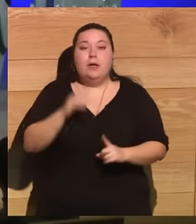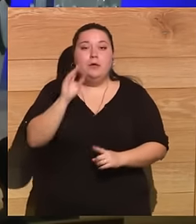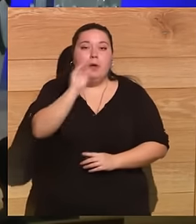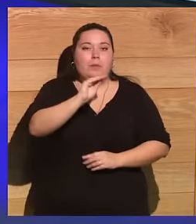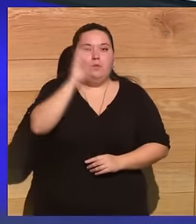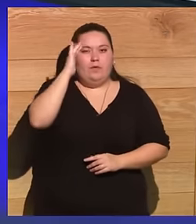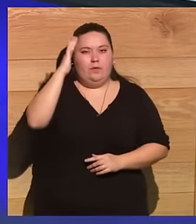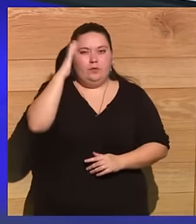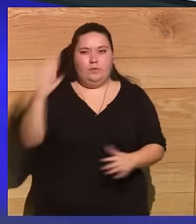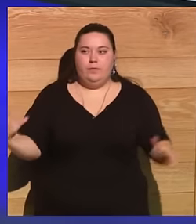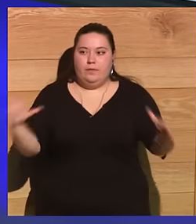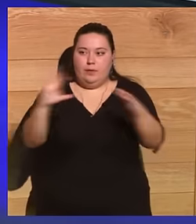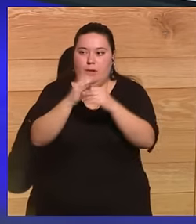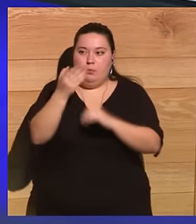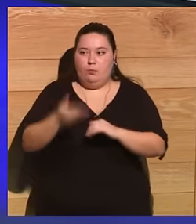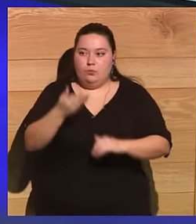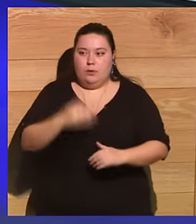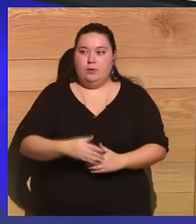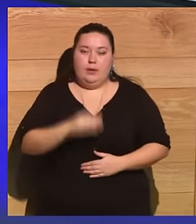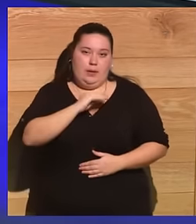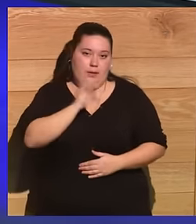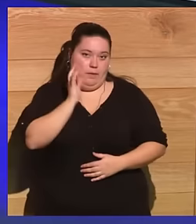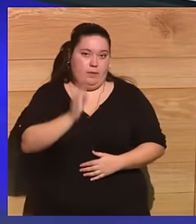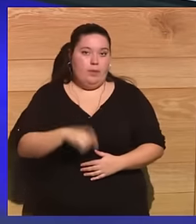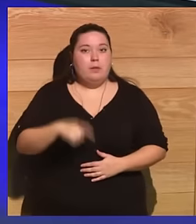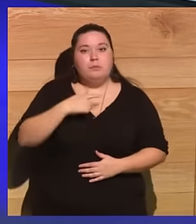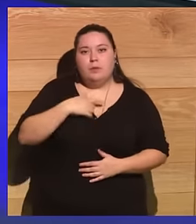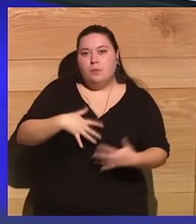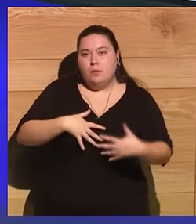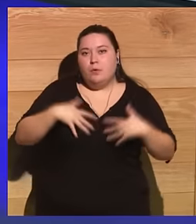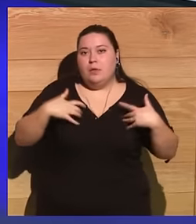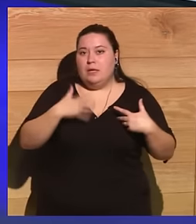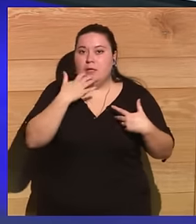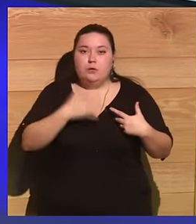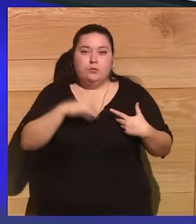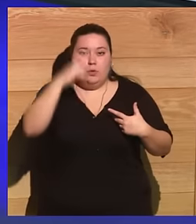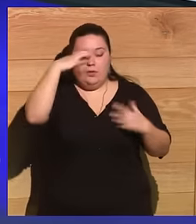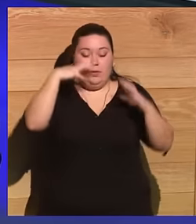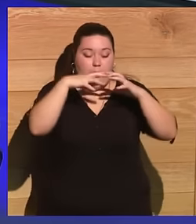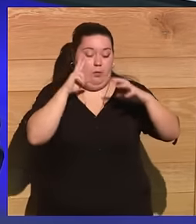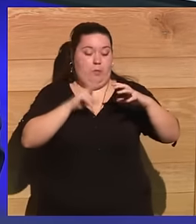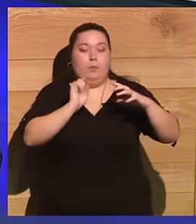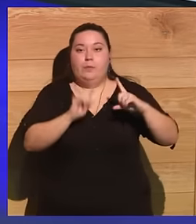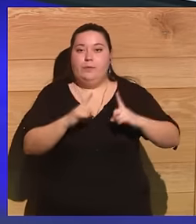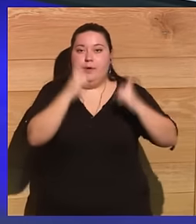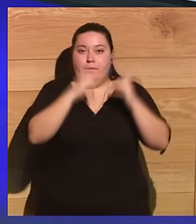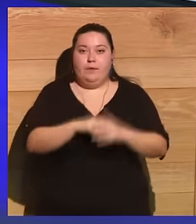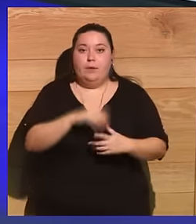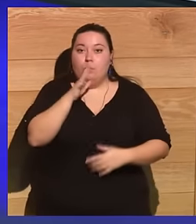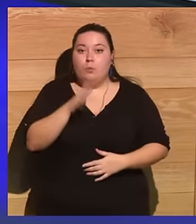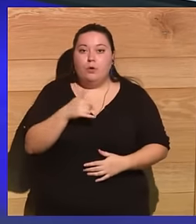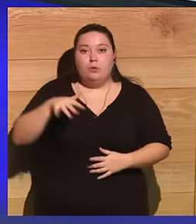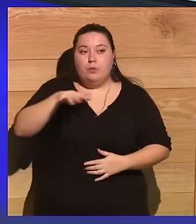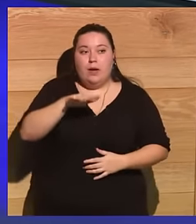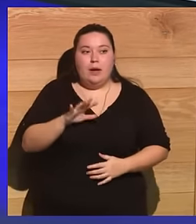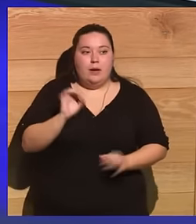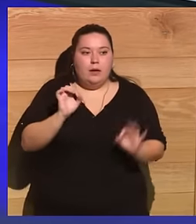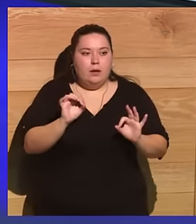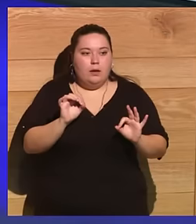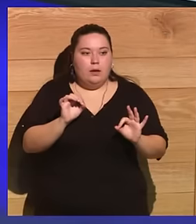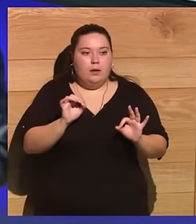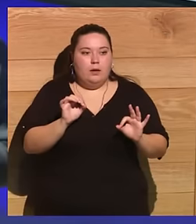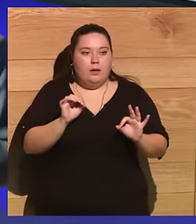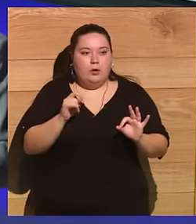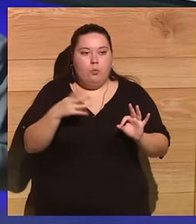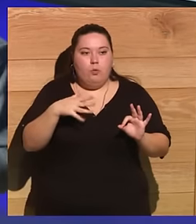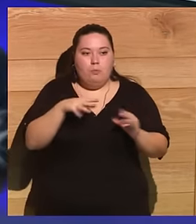filosófica bastante importante. La verdad es que me emocionó cuando vi mi cerebro por primera vez. Uno de los motivos es porque había un área como oscura, ¿no? En mitad de